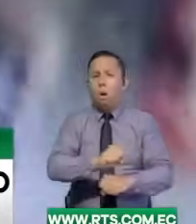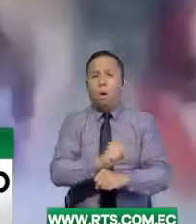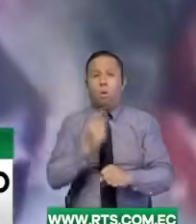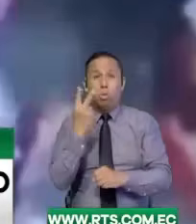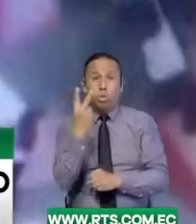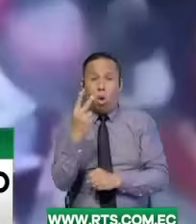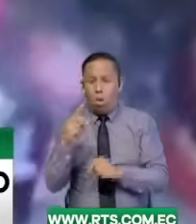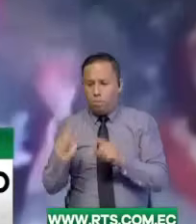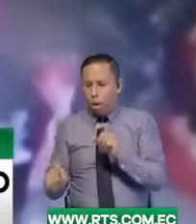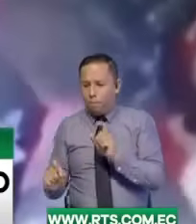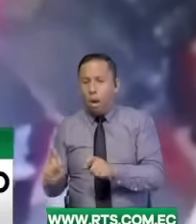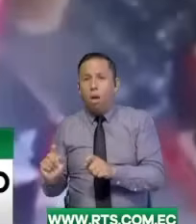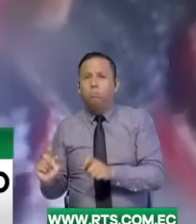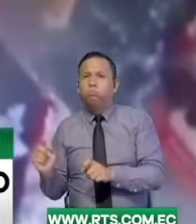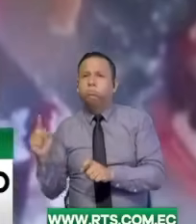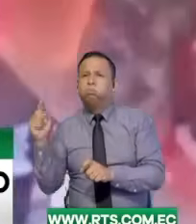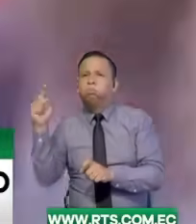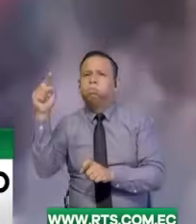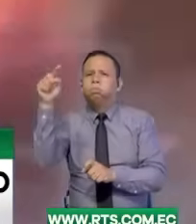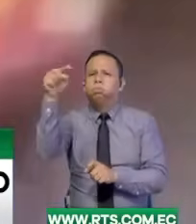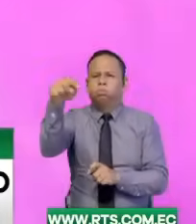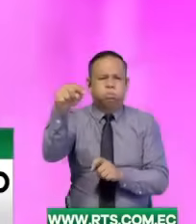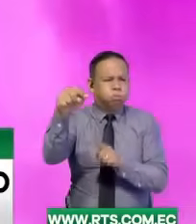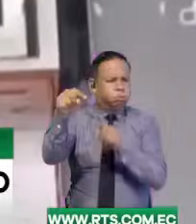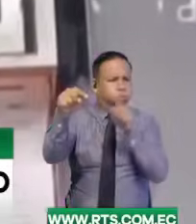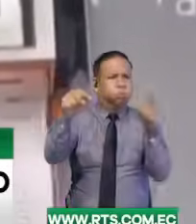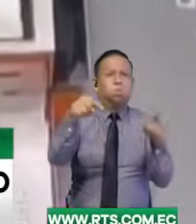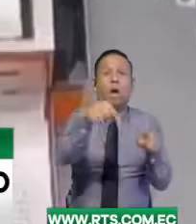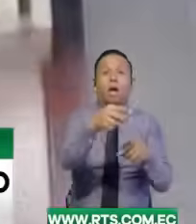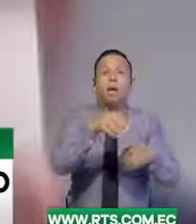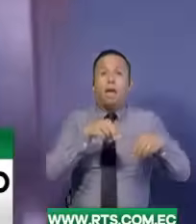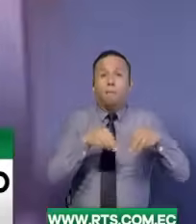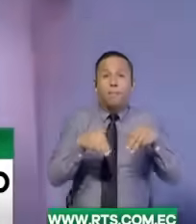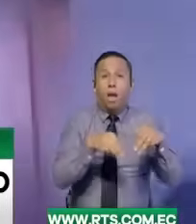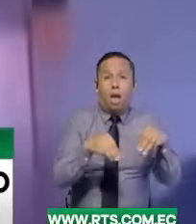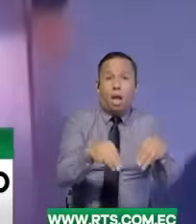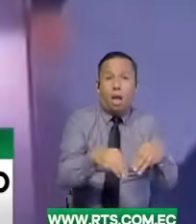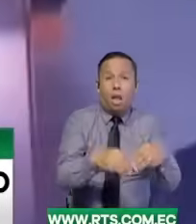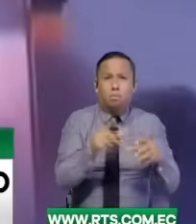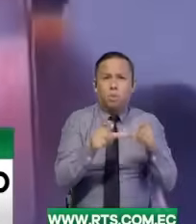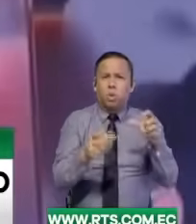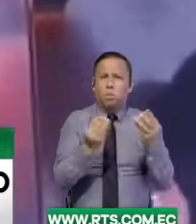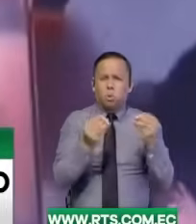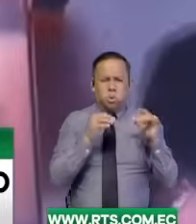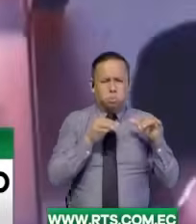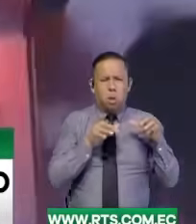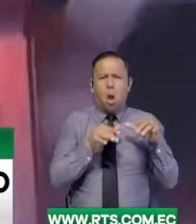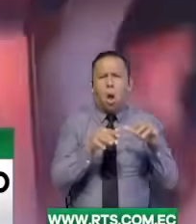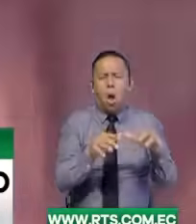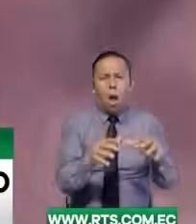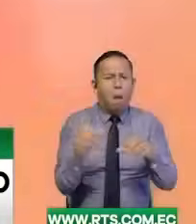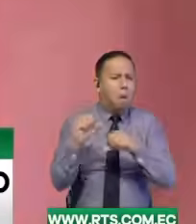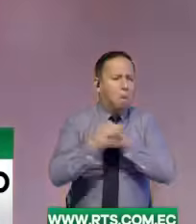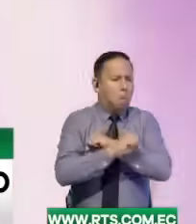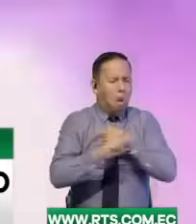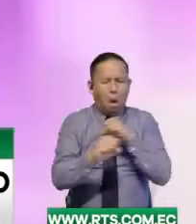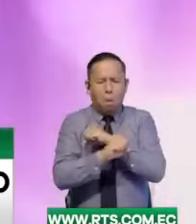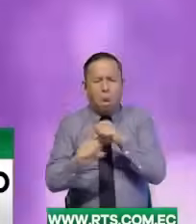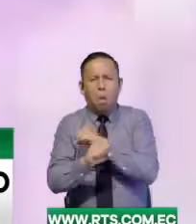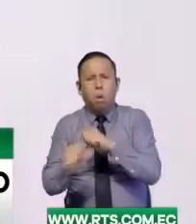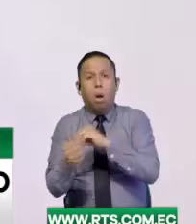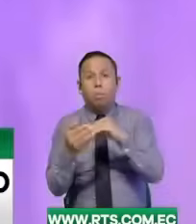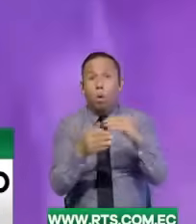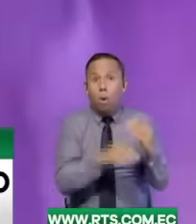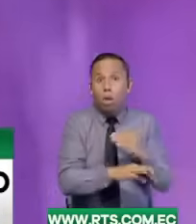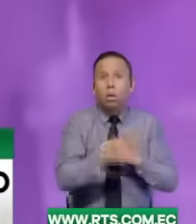guiados impactaron el supermercado lleno de usuarios. Además de los muertos, al menos 40 personas resultaron heridas y